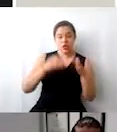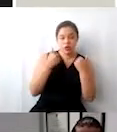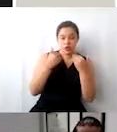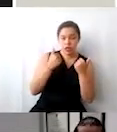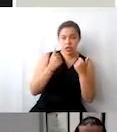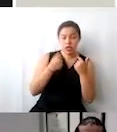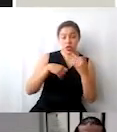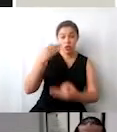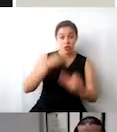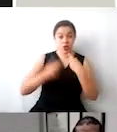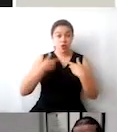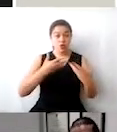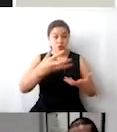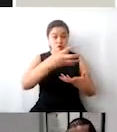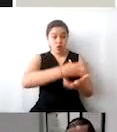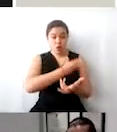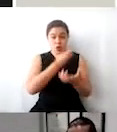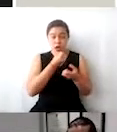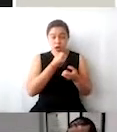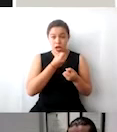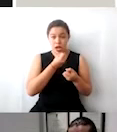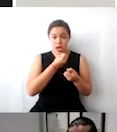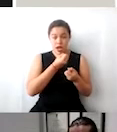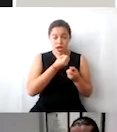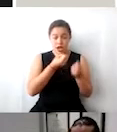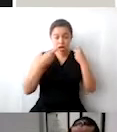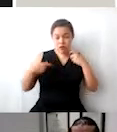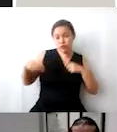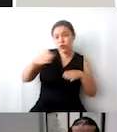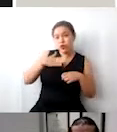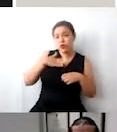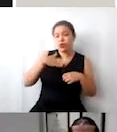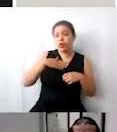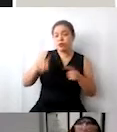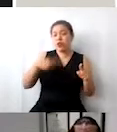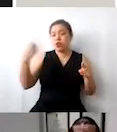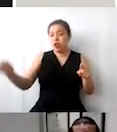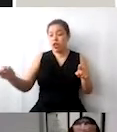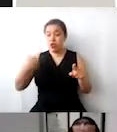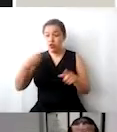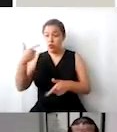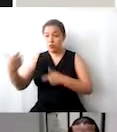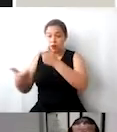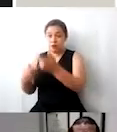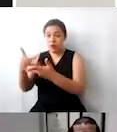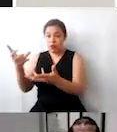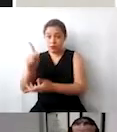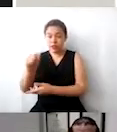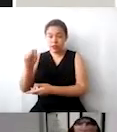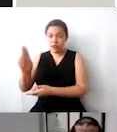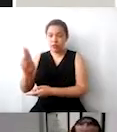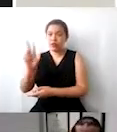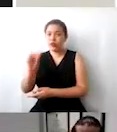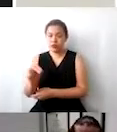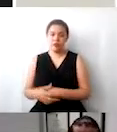aquí no podían ser de los trabajadores de la empresa de servicios. Entonces, por eso se